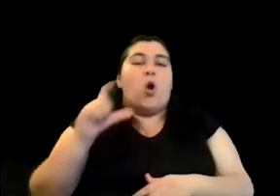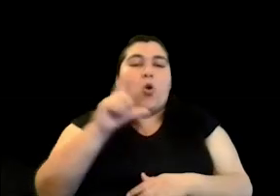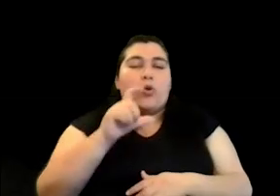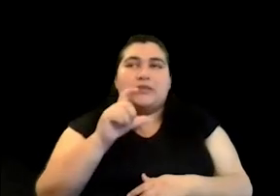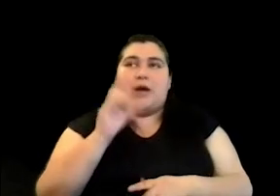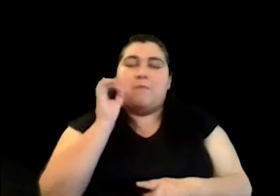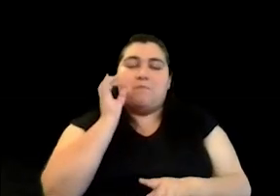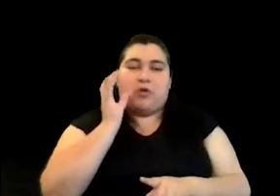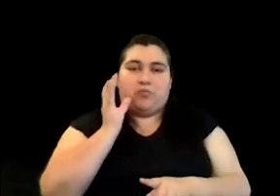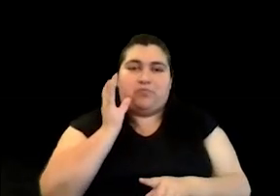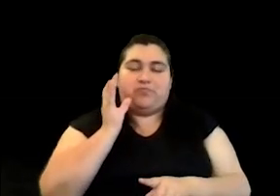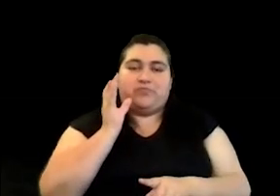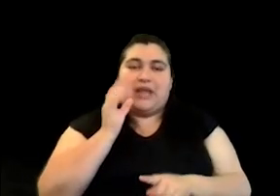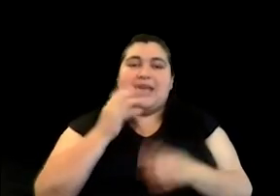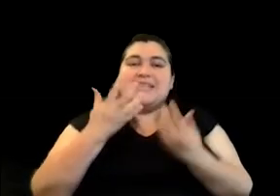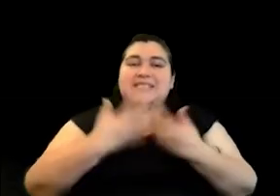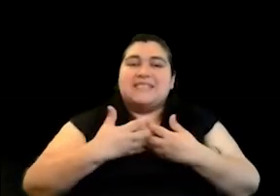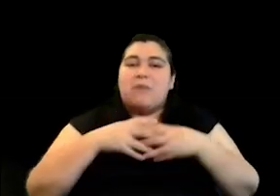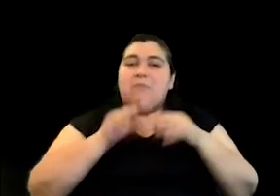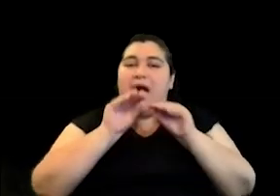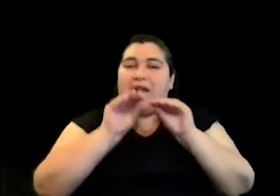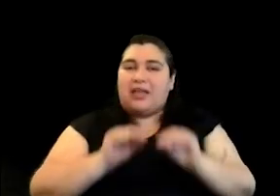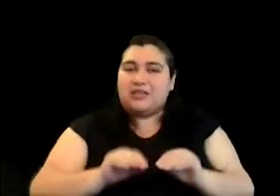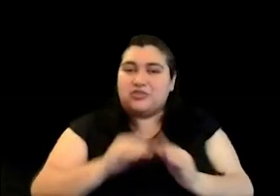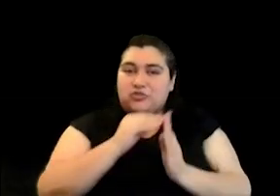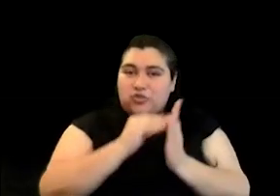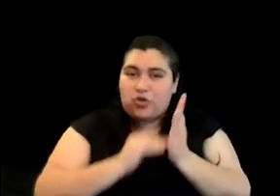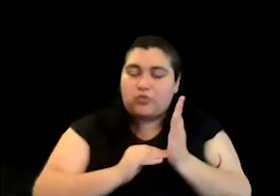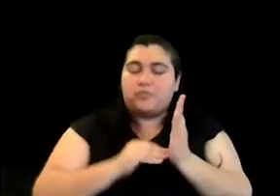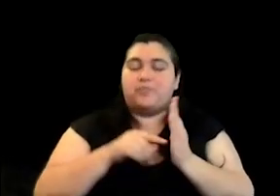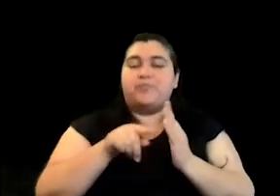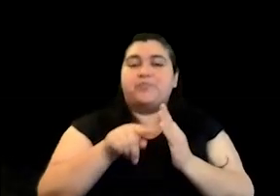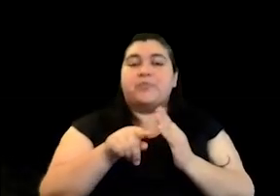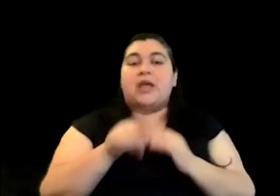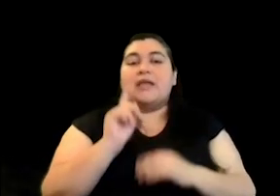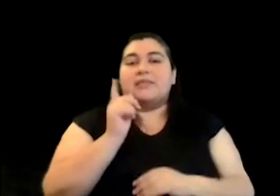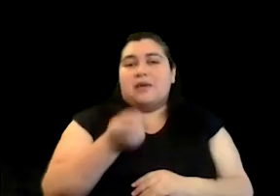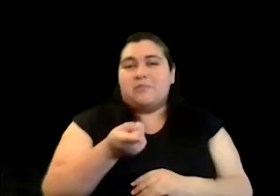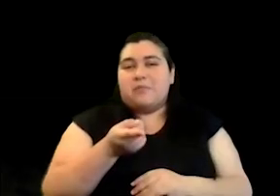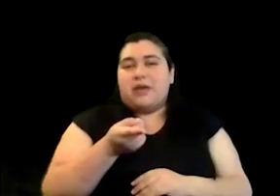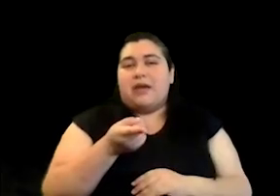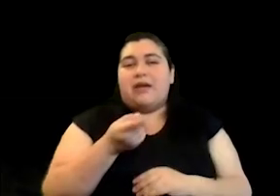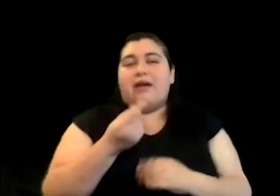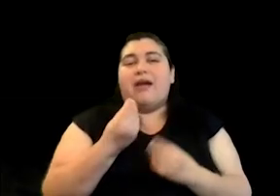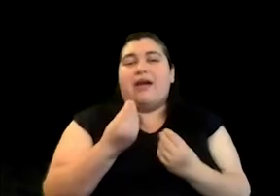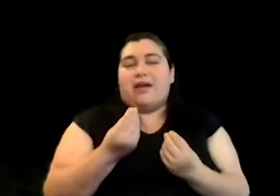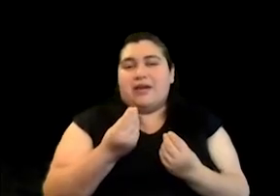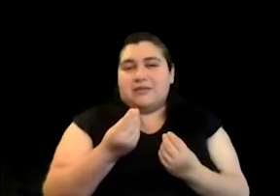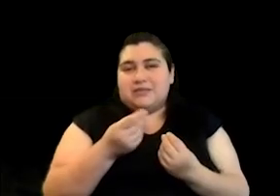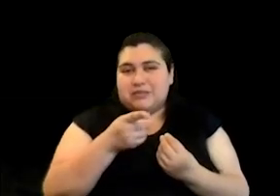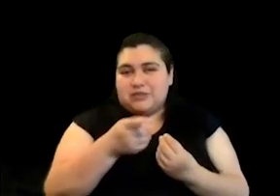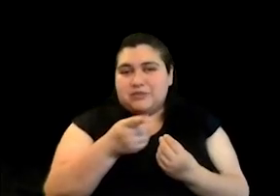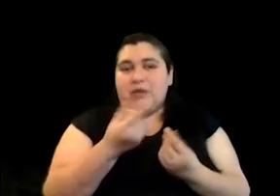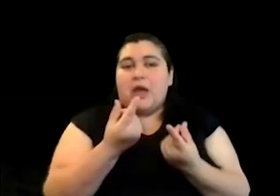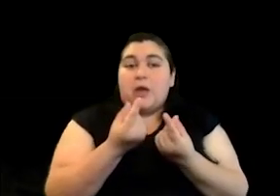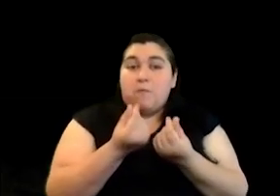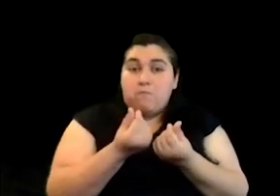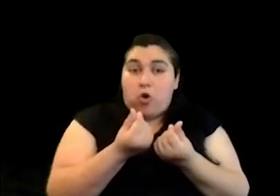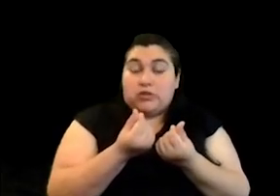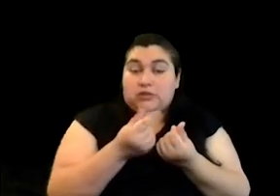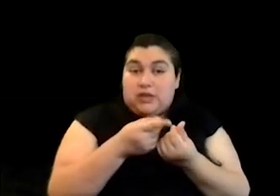sistema registral, y en función de su significación, el importe supere